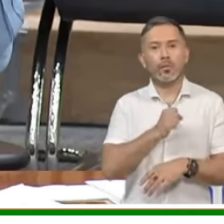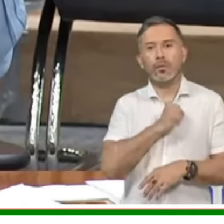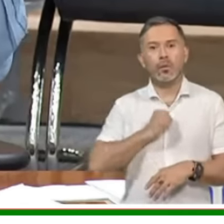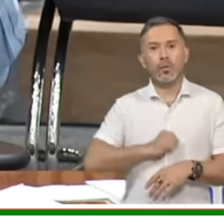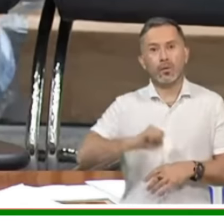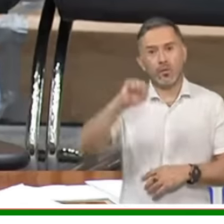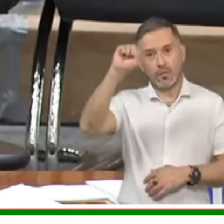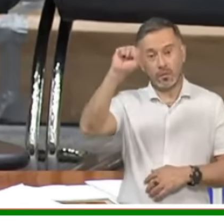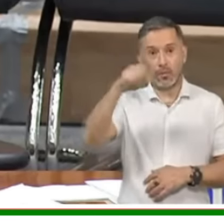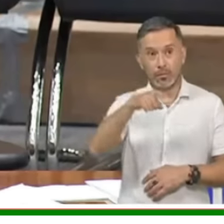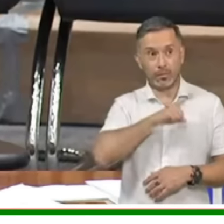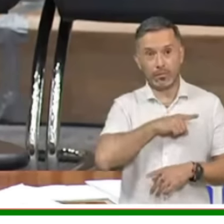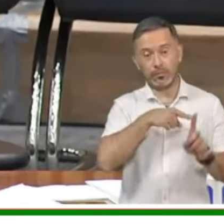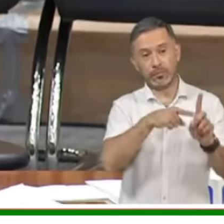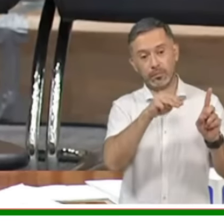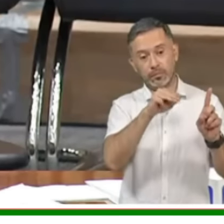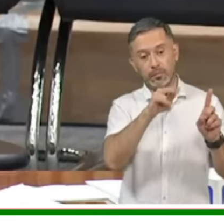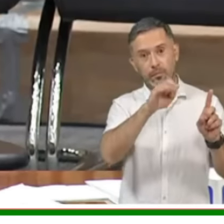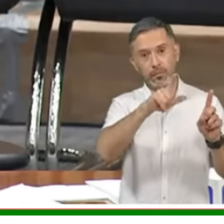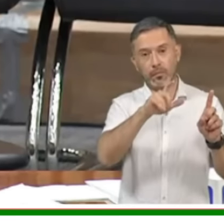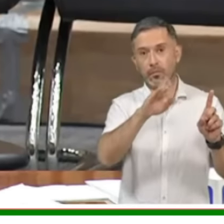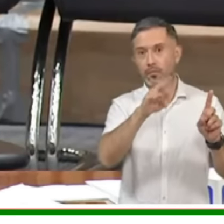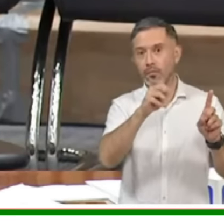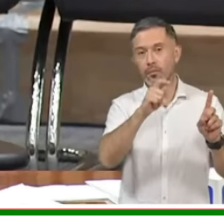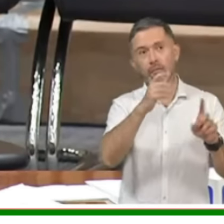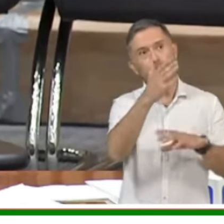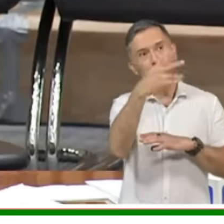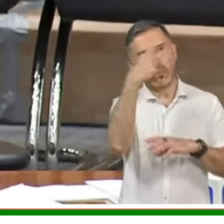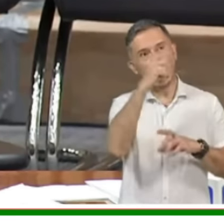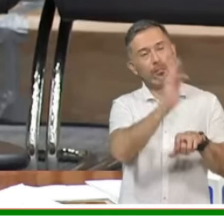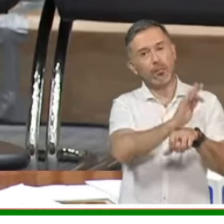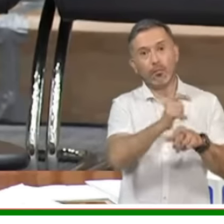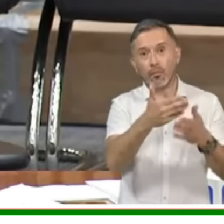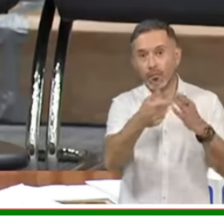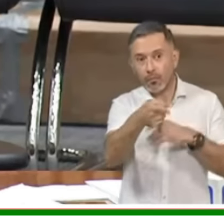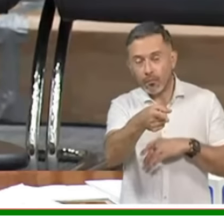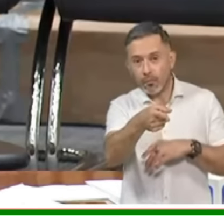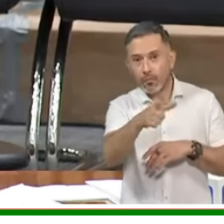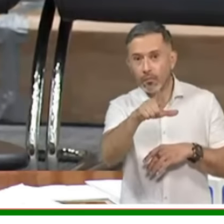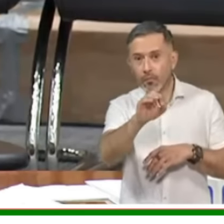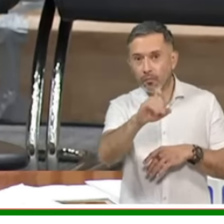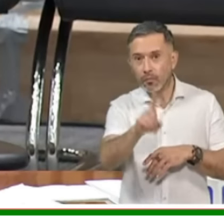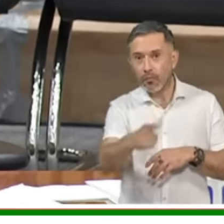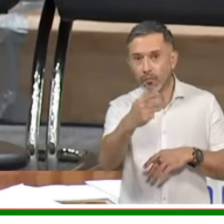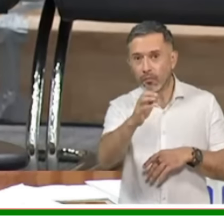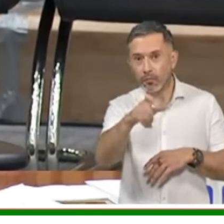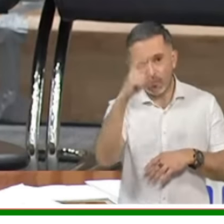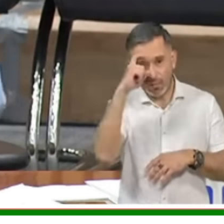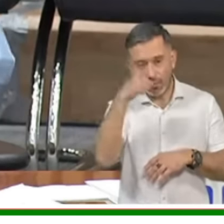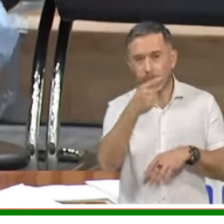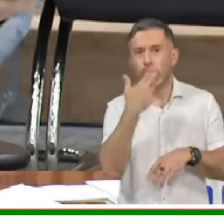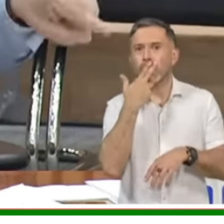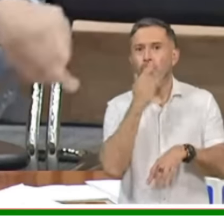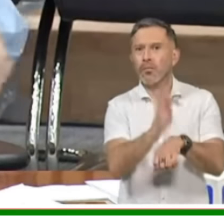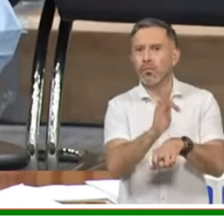Manuel bartre ahora defienden a López gatel que sin ser candidato